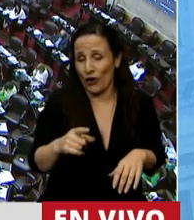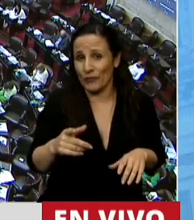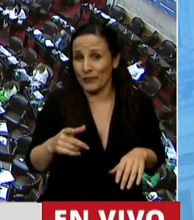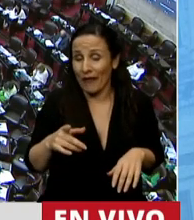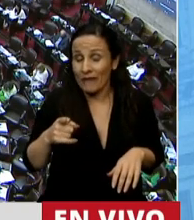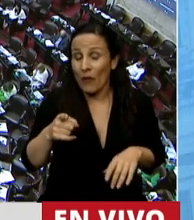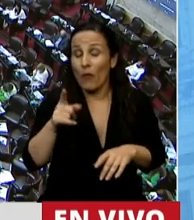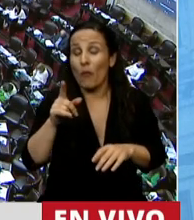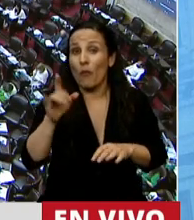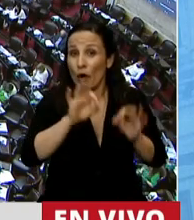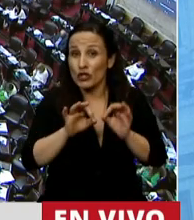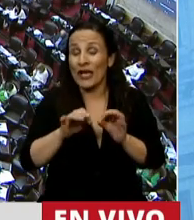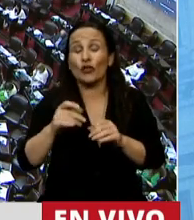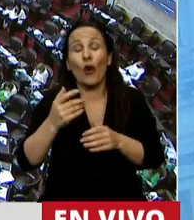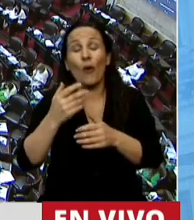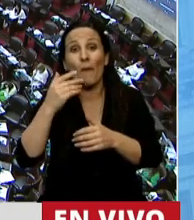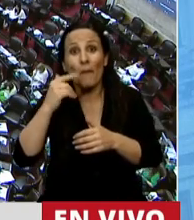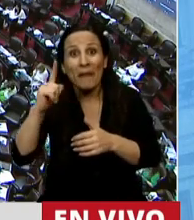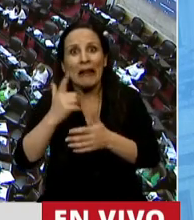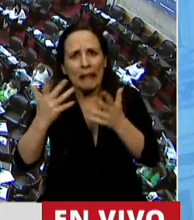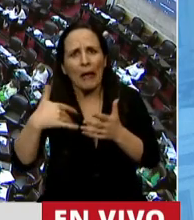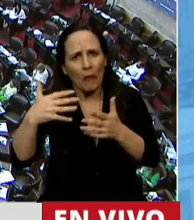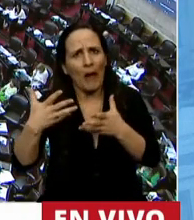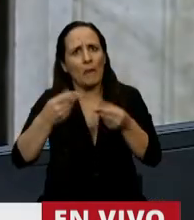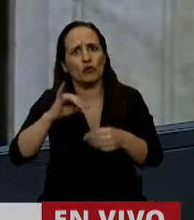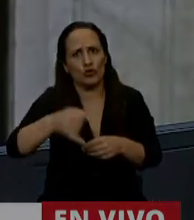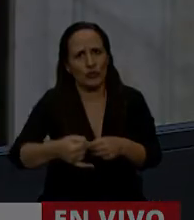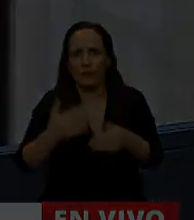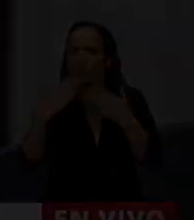realmente en el proyecto de los 1000 días. Muchas gracias, señor presidente. Gracias, diputado del Cerro.